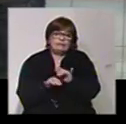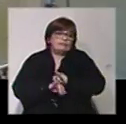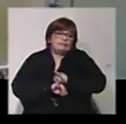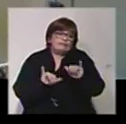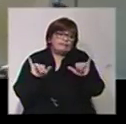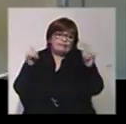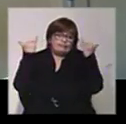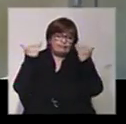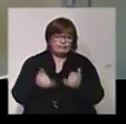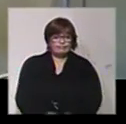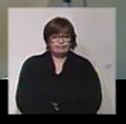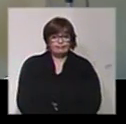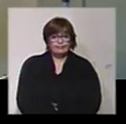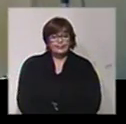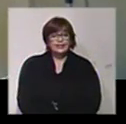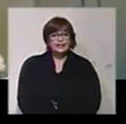todo.